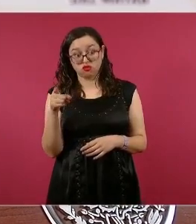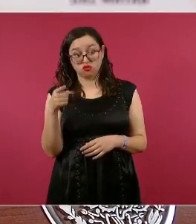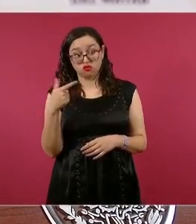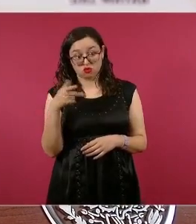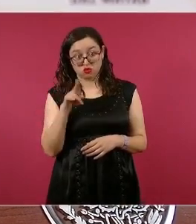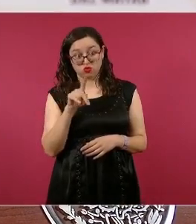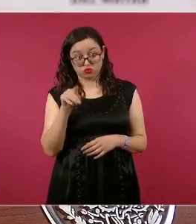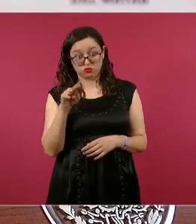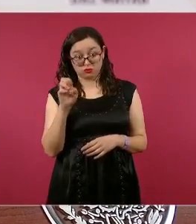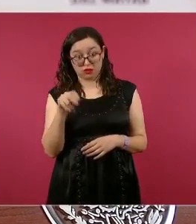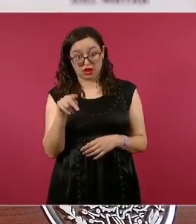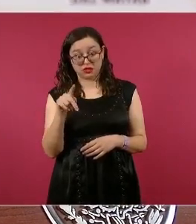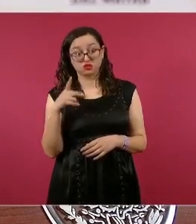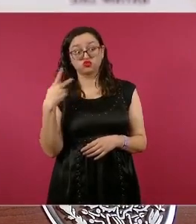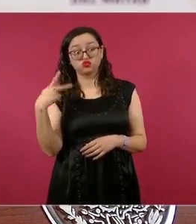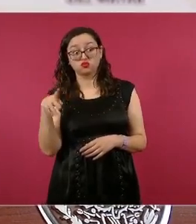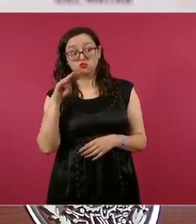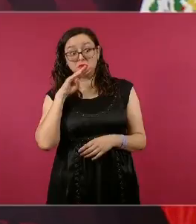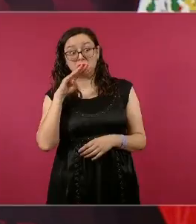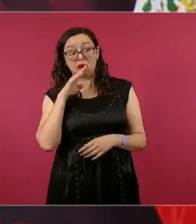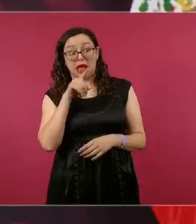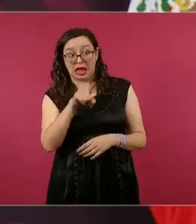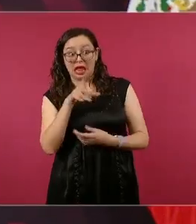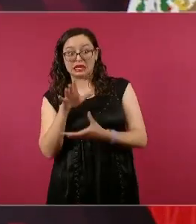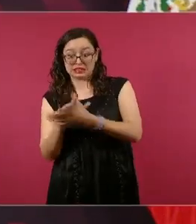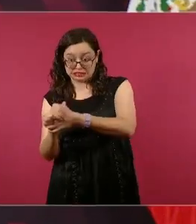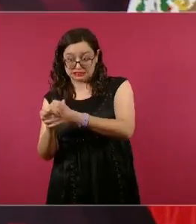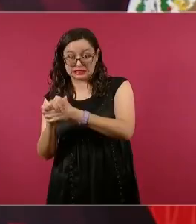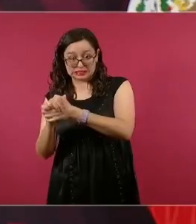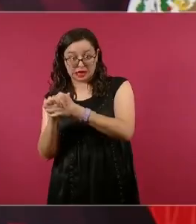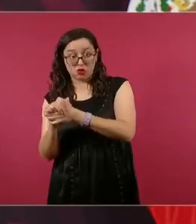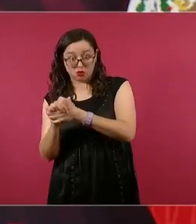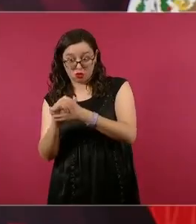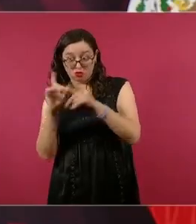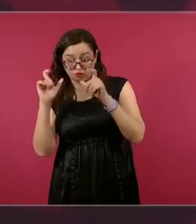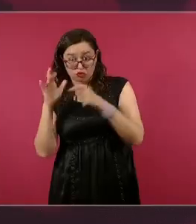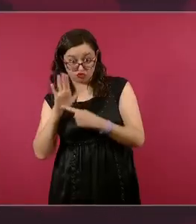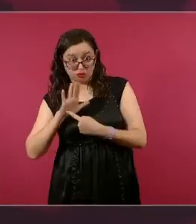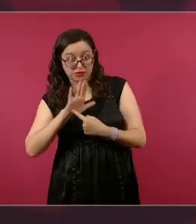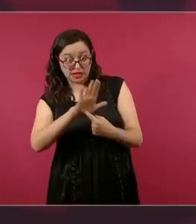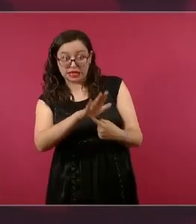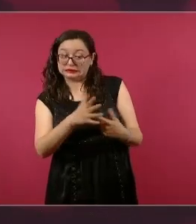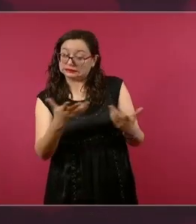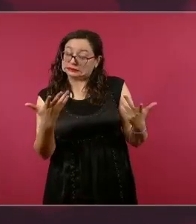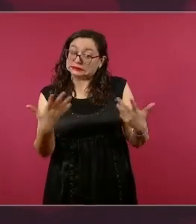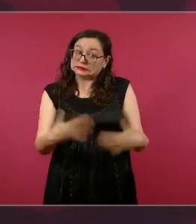Guzmán Loera. Ahí está la foto saludando. Pues sí, ¿sí?